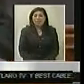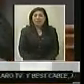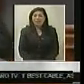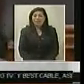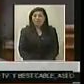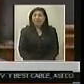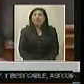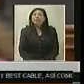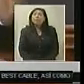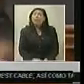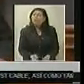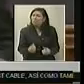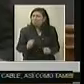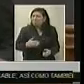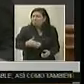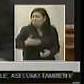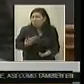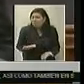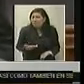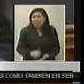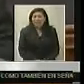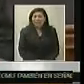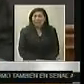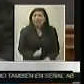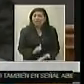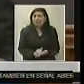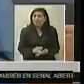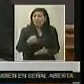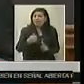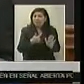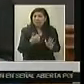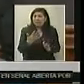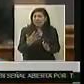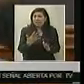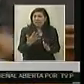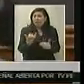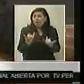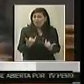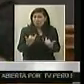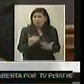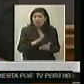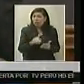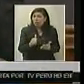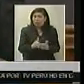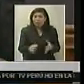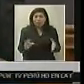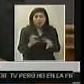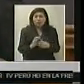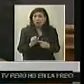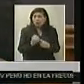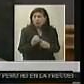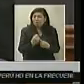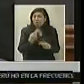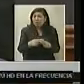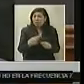Presidente, ¿cómo es posible que la pensión 65, que hoy en todas las redes sociales lo